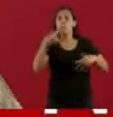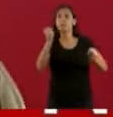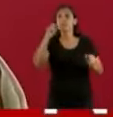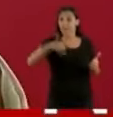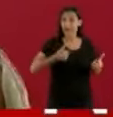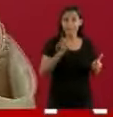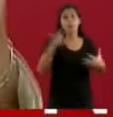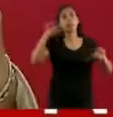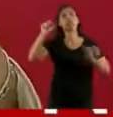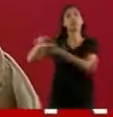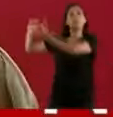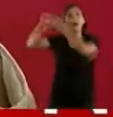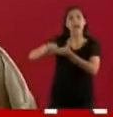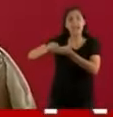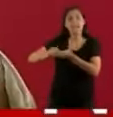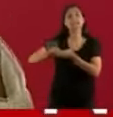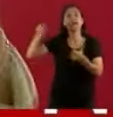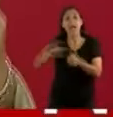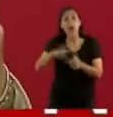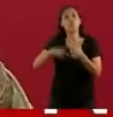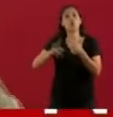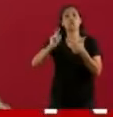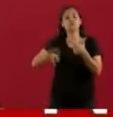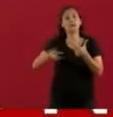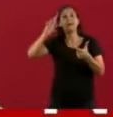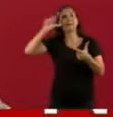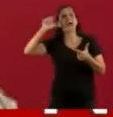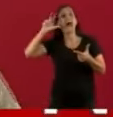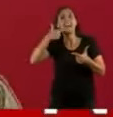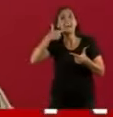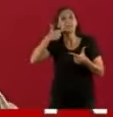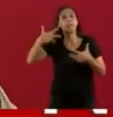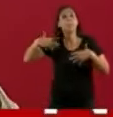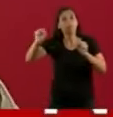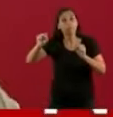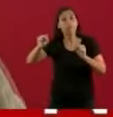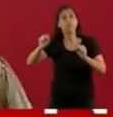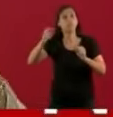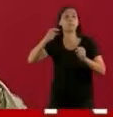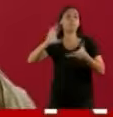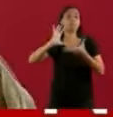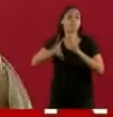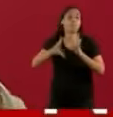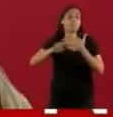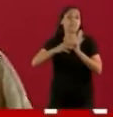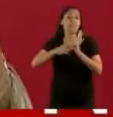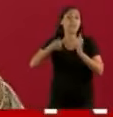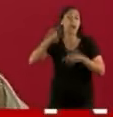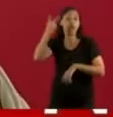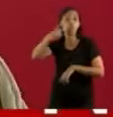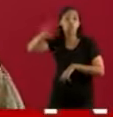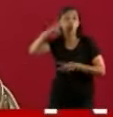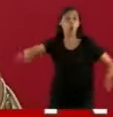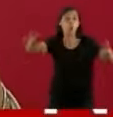país, en euros y en reales, se duplicaba esta cifra de